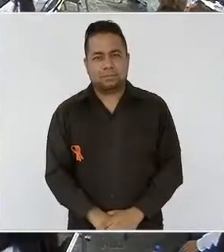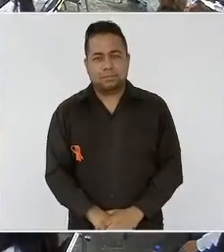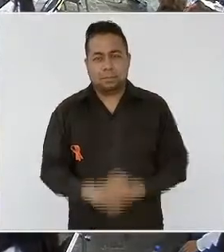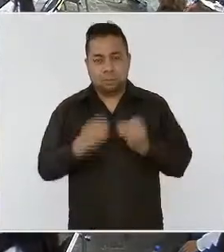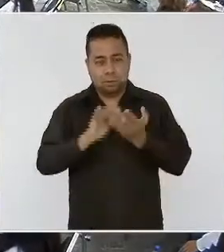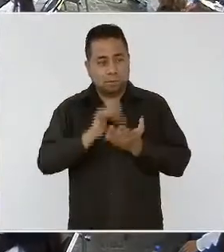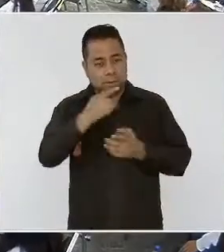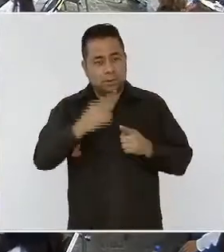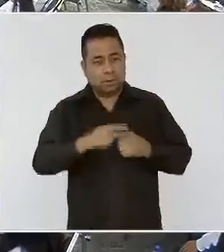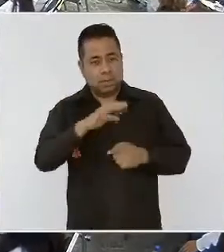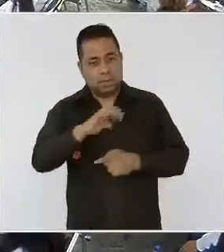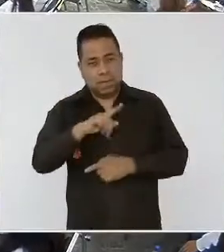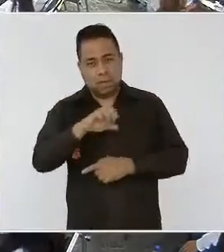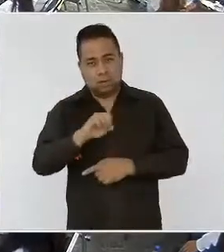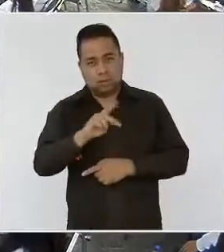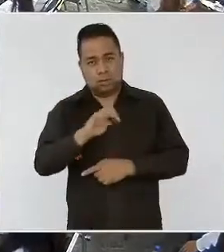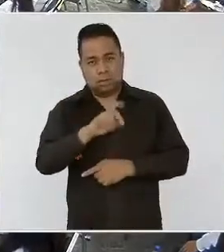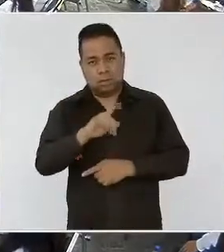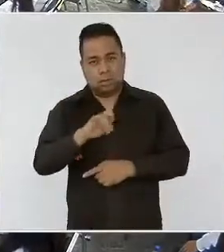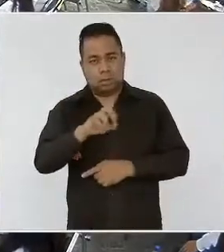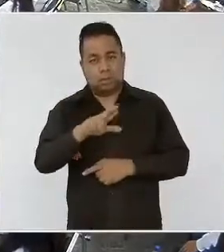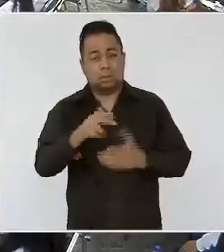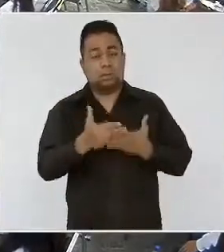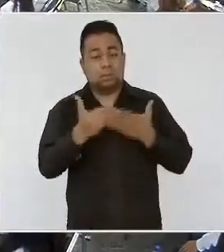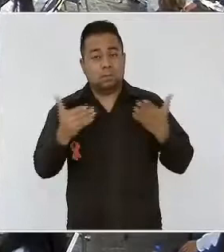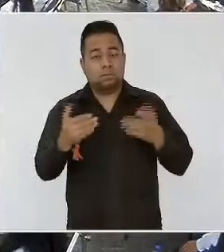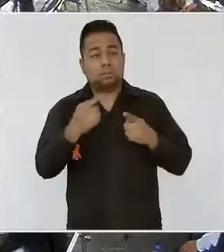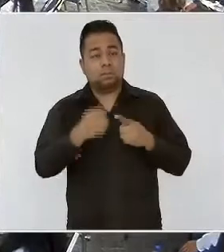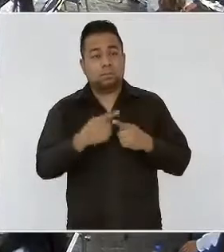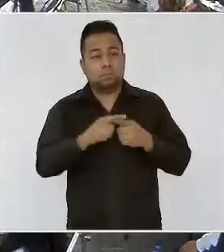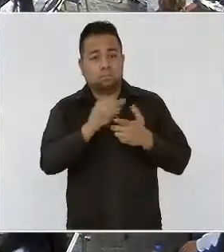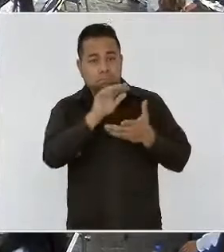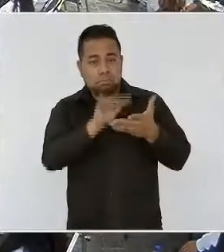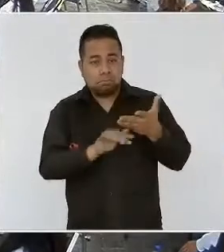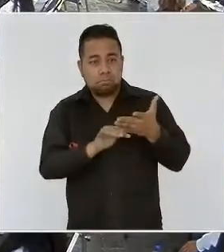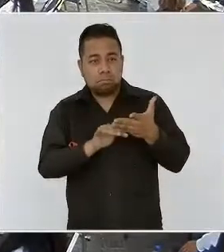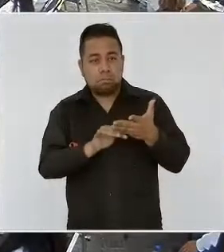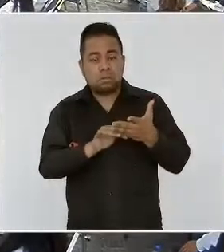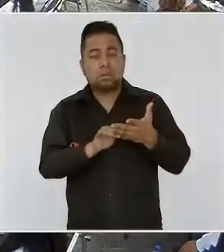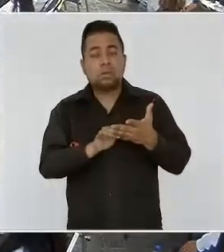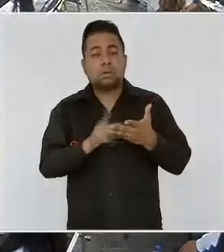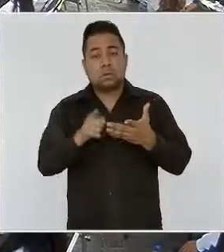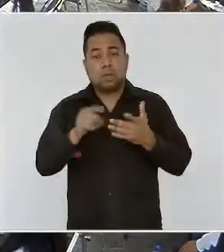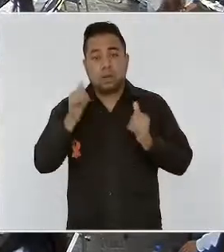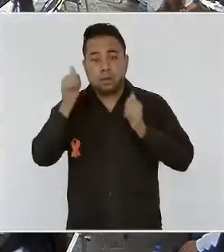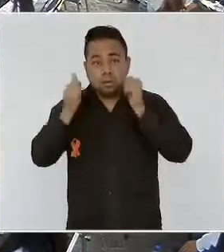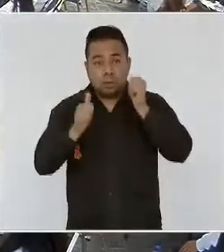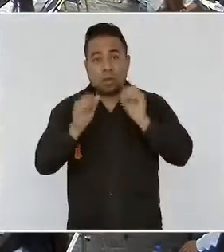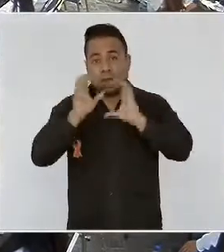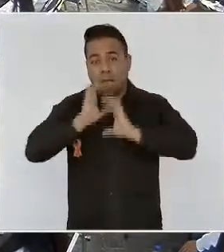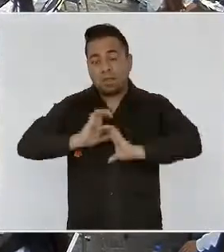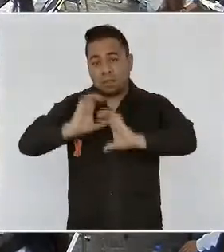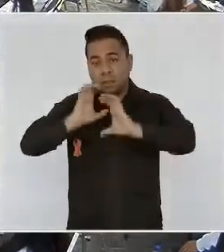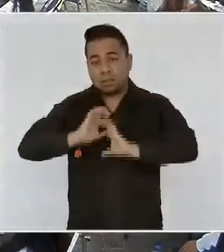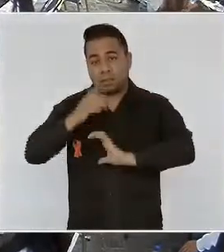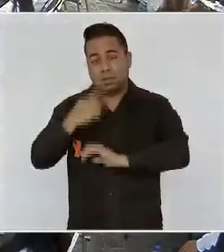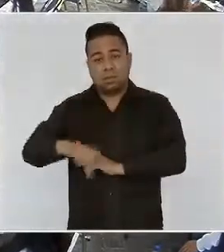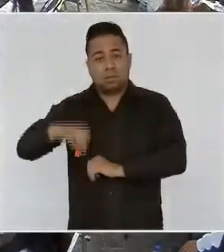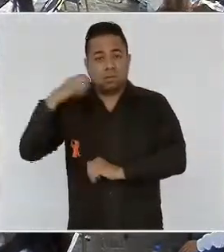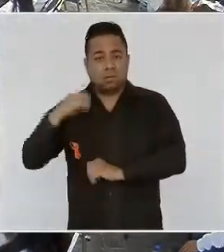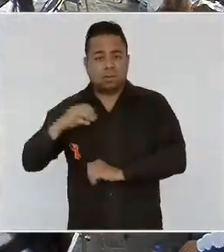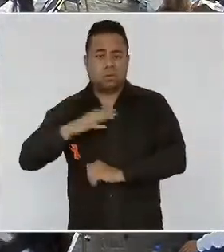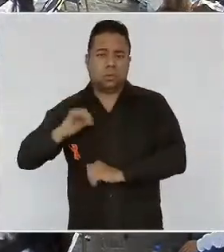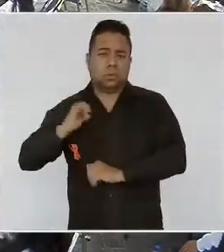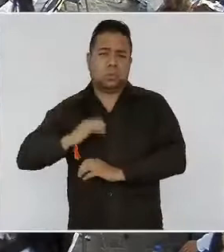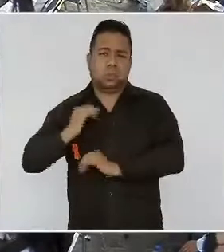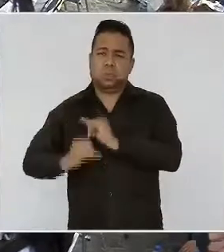Muchas gracias a Carlos Pellicer. Y ahora pasamos con ella, antropóloga, cantautora oaxaqueña de